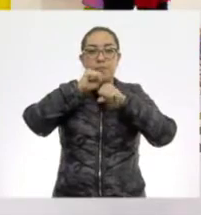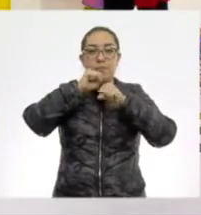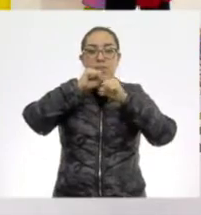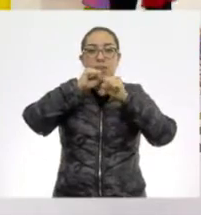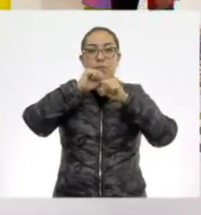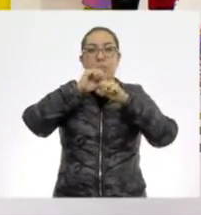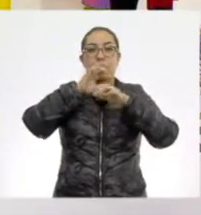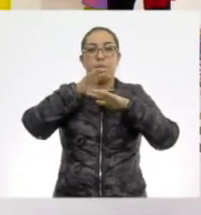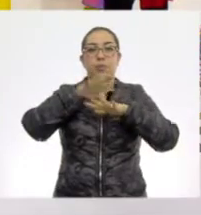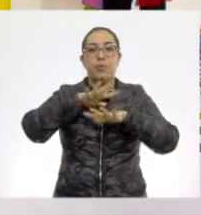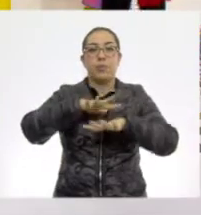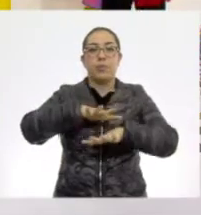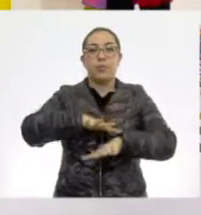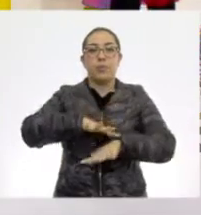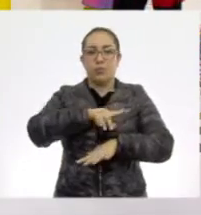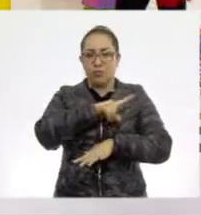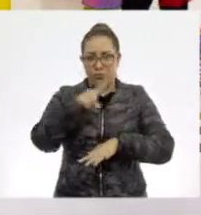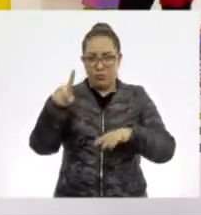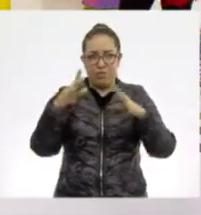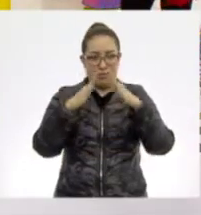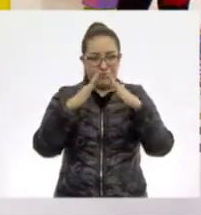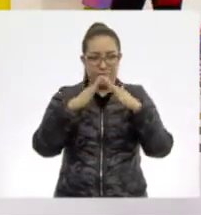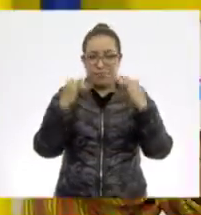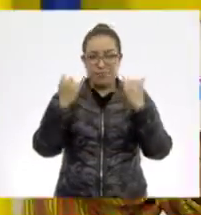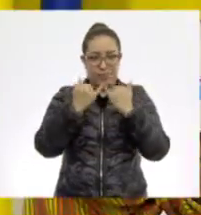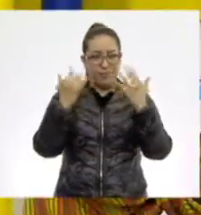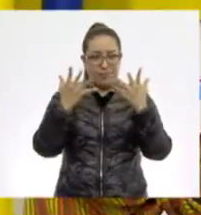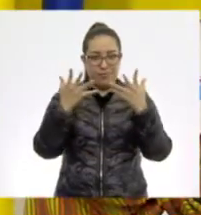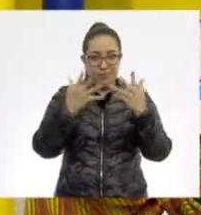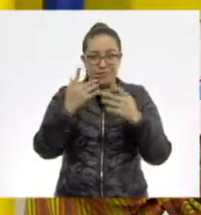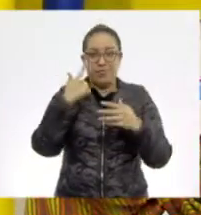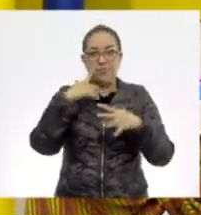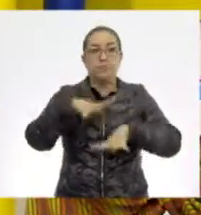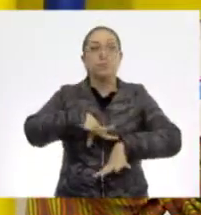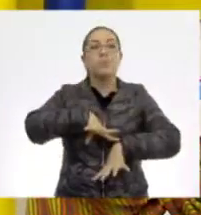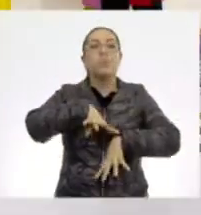Afuera. Ustedes también en casa háganlo. Adentro.